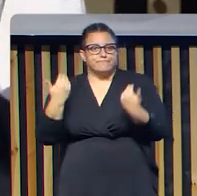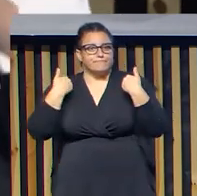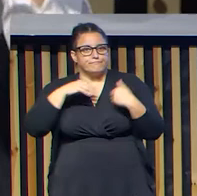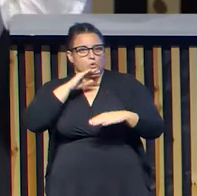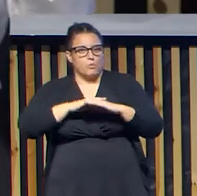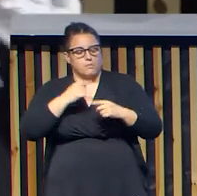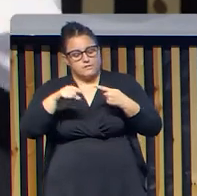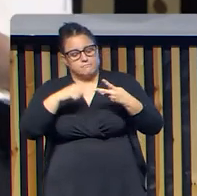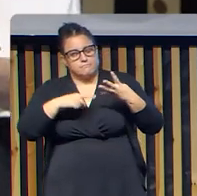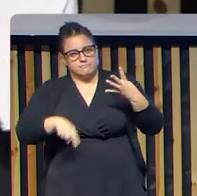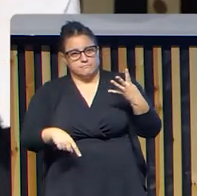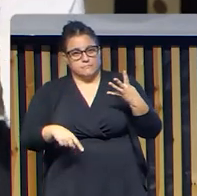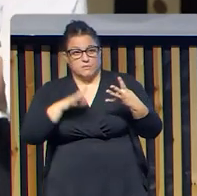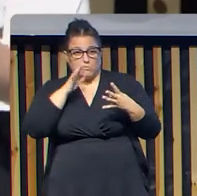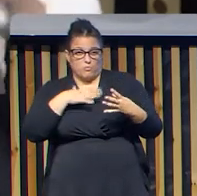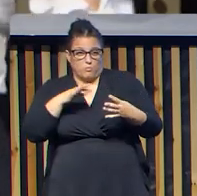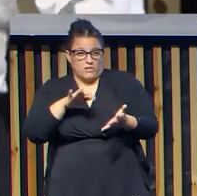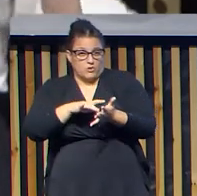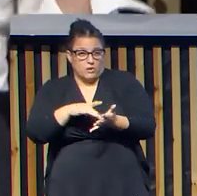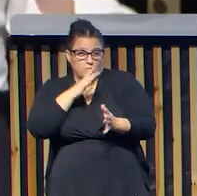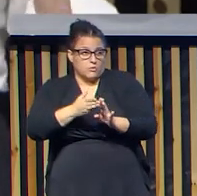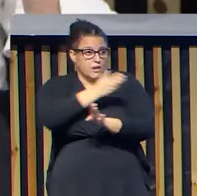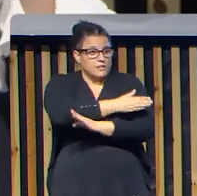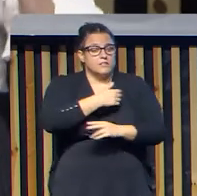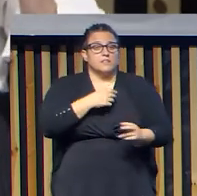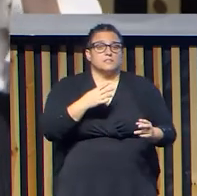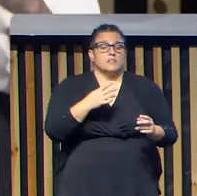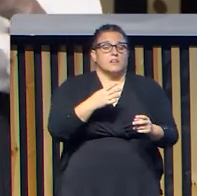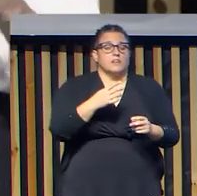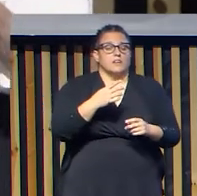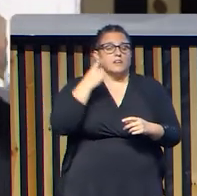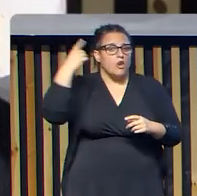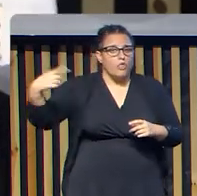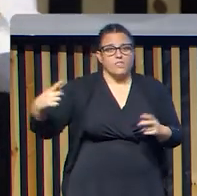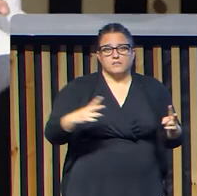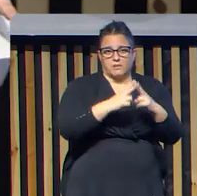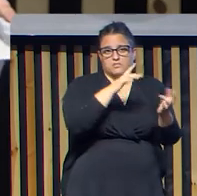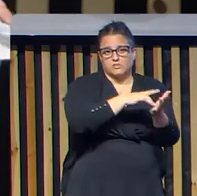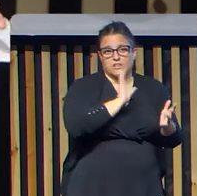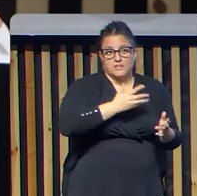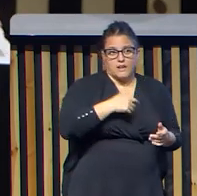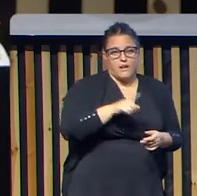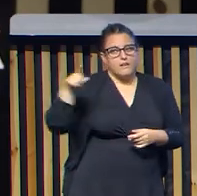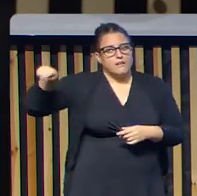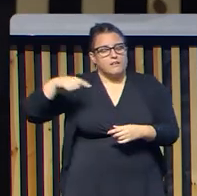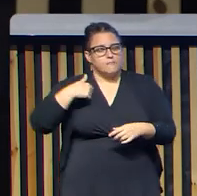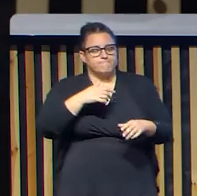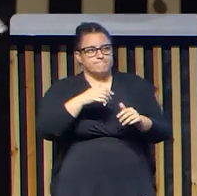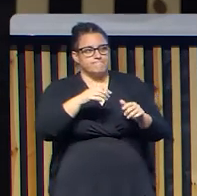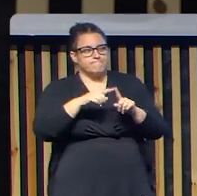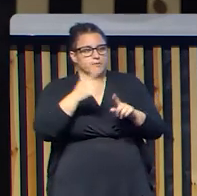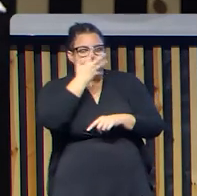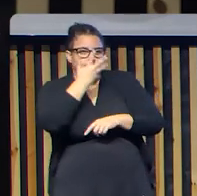ocurrido en Londres y en París y ellos llevaban una preparación importante y esto es interesante también